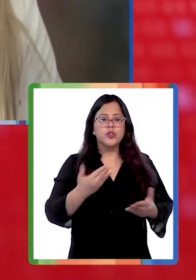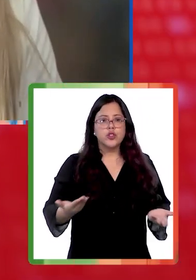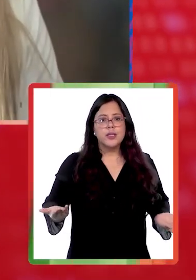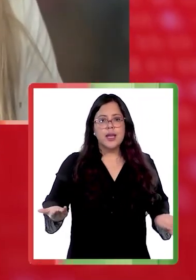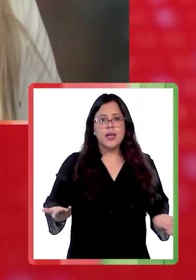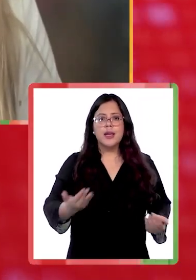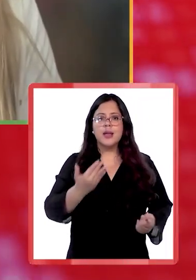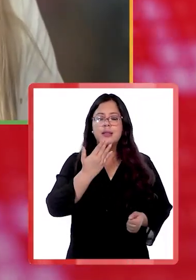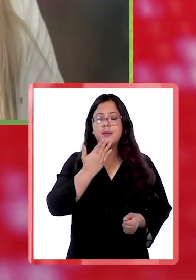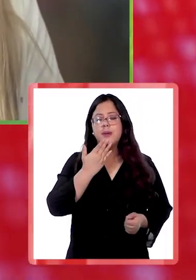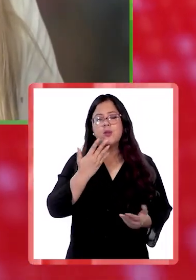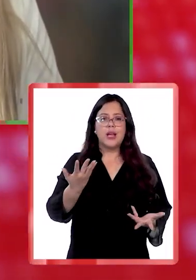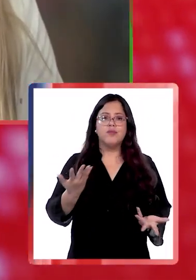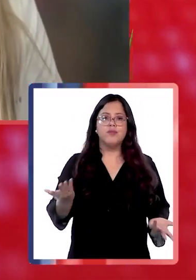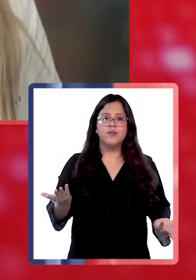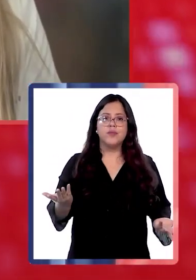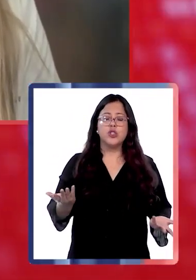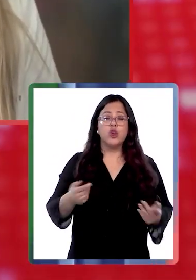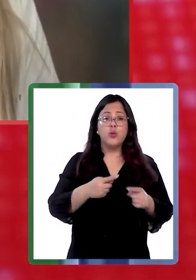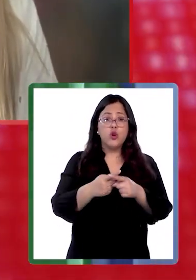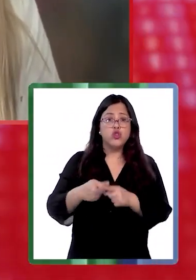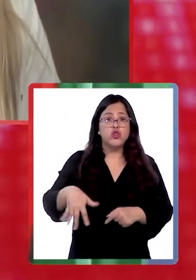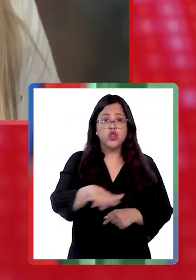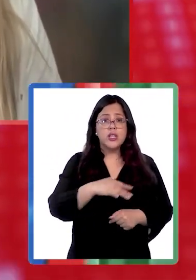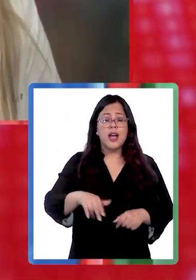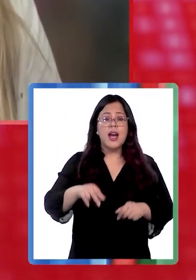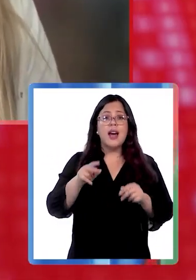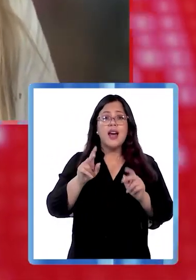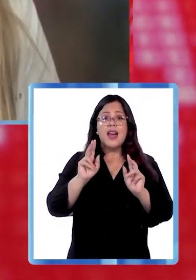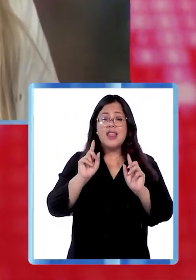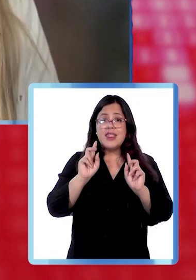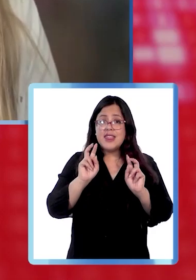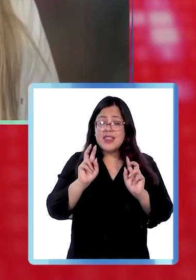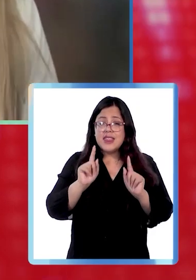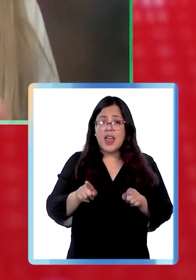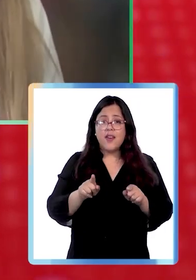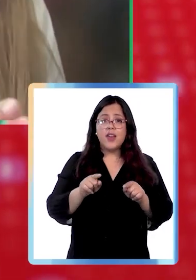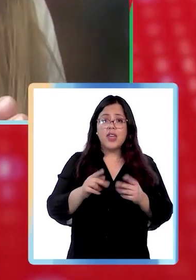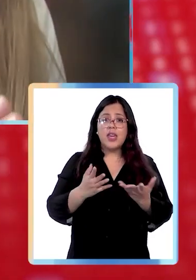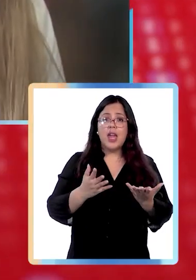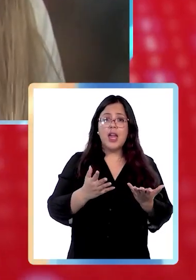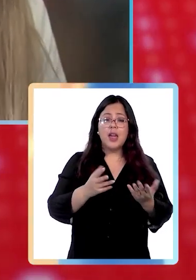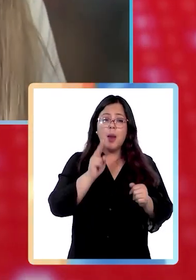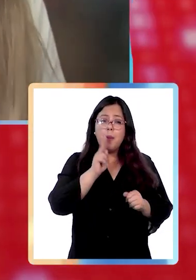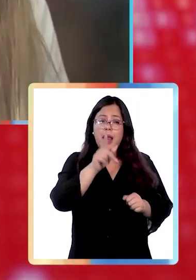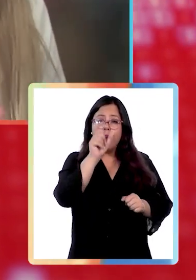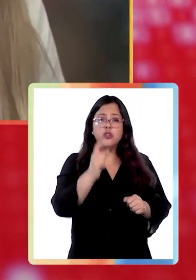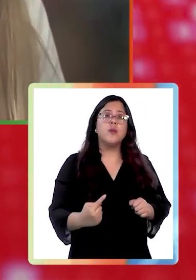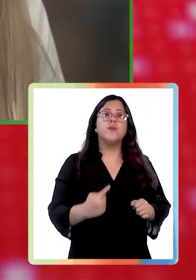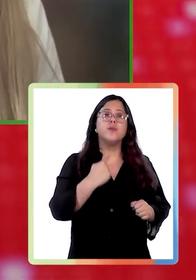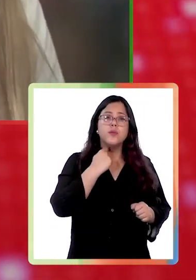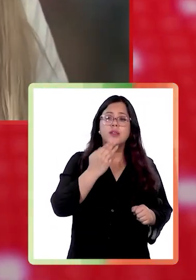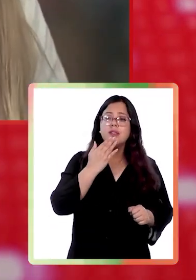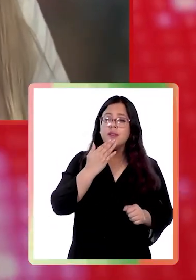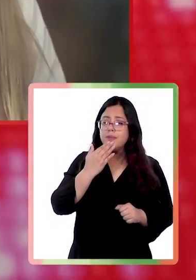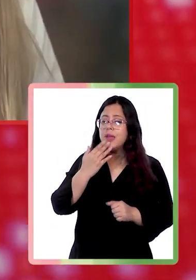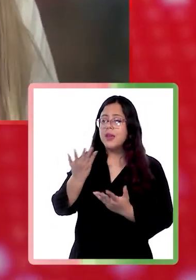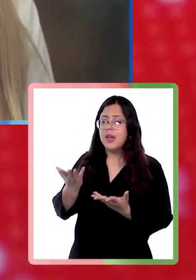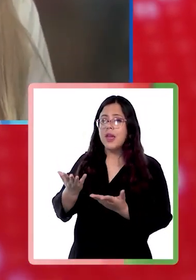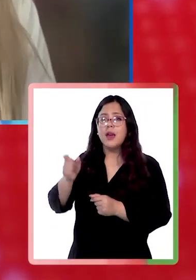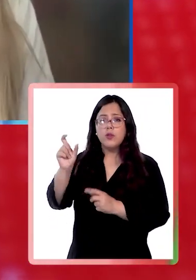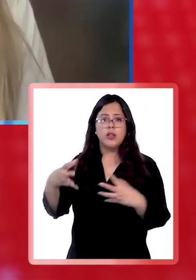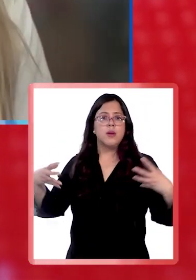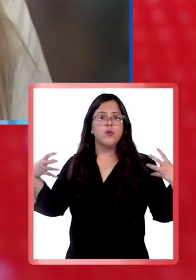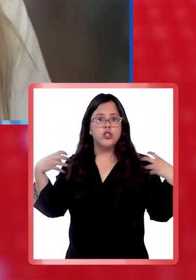que genera la denuncia. Entonces también, o sea, hay que como sociedad mirar las dos partes. El denunciante, la víctima tiene que denunciar y su